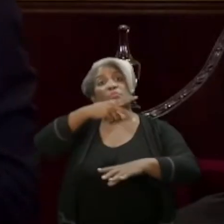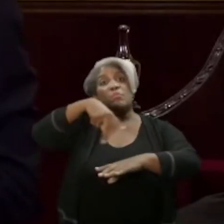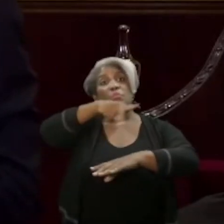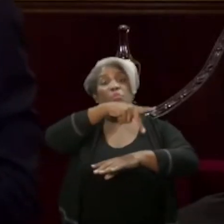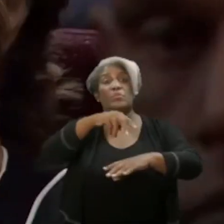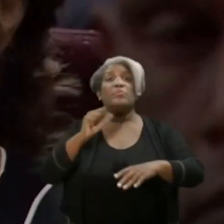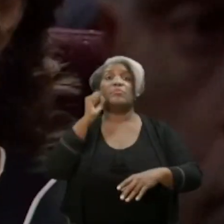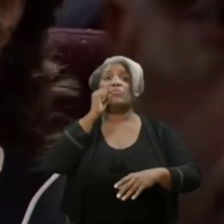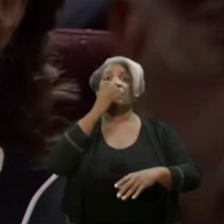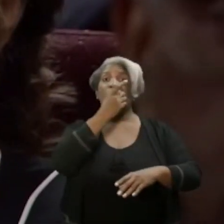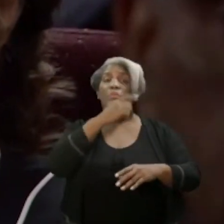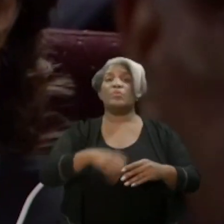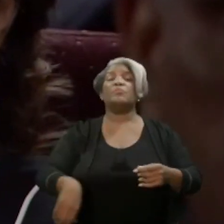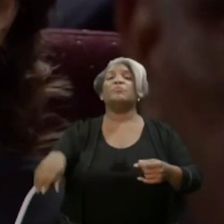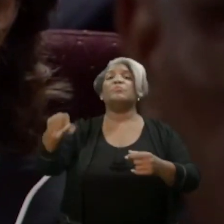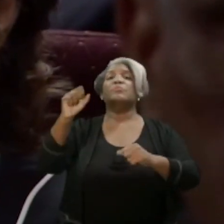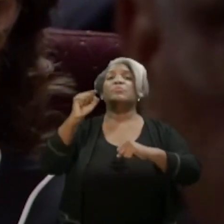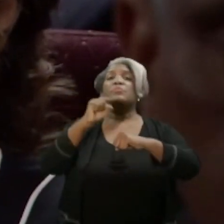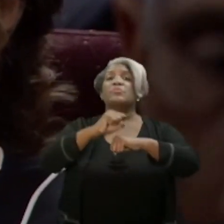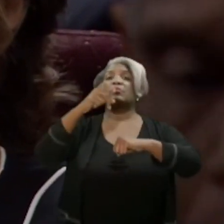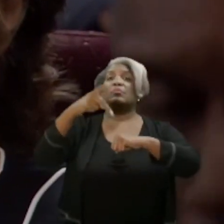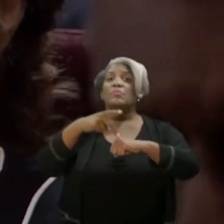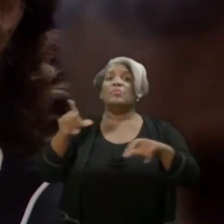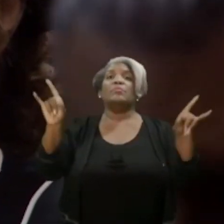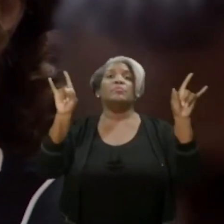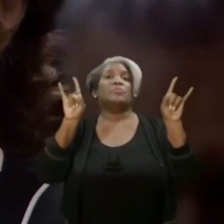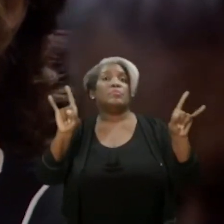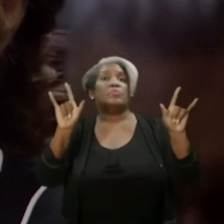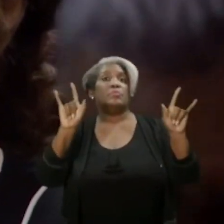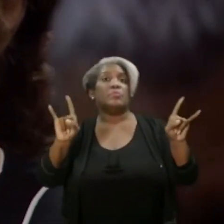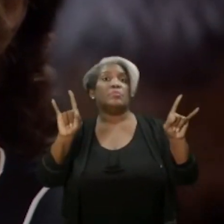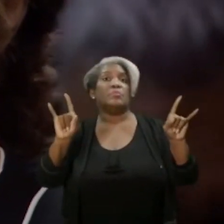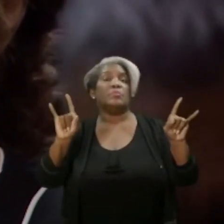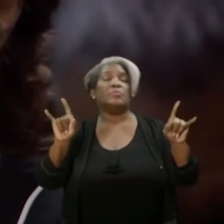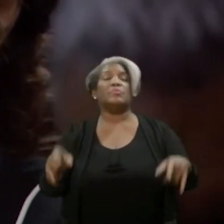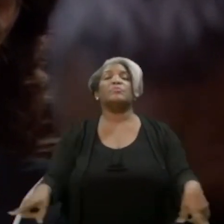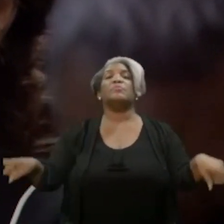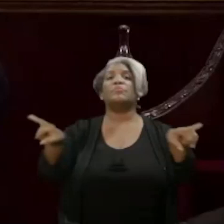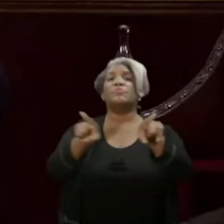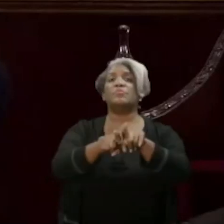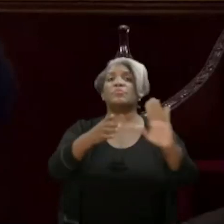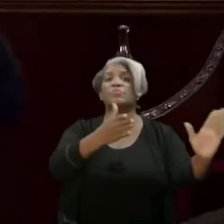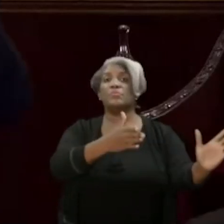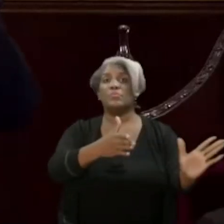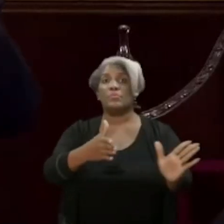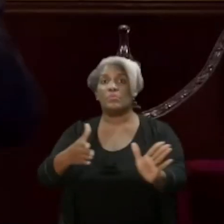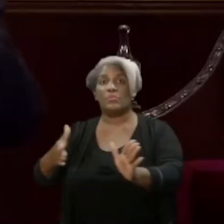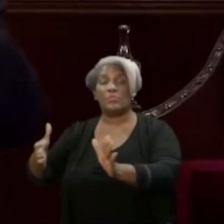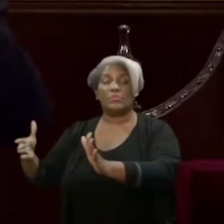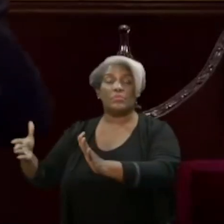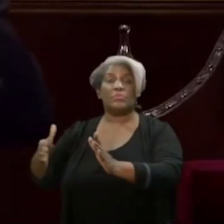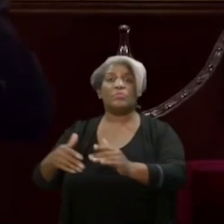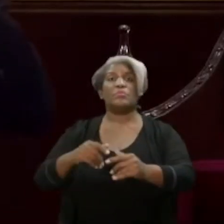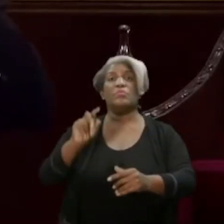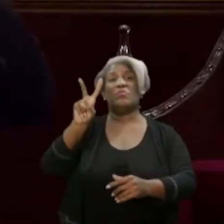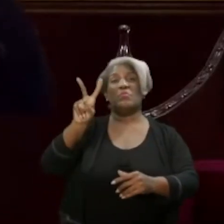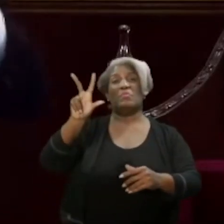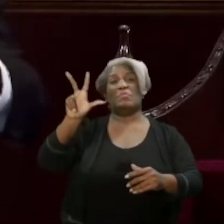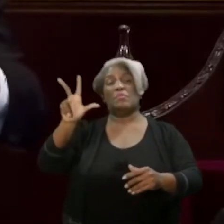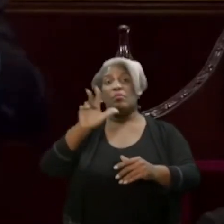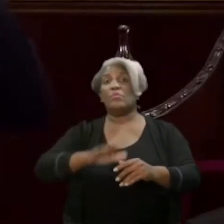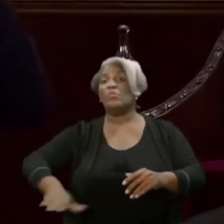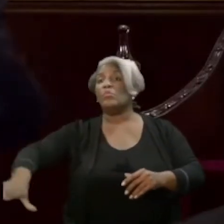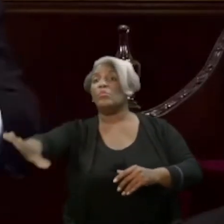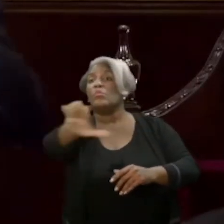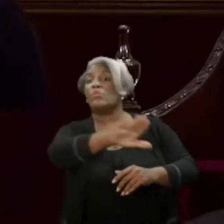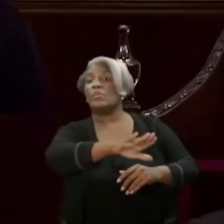San Pedro de Macorís y Santiago. Además, se encuentran en proceso de ejecución un total de 23 intervenciones de espacios